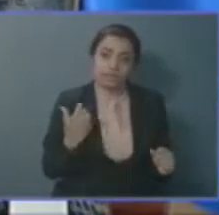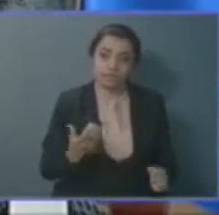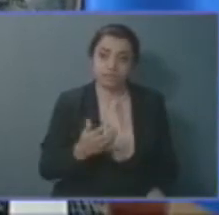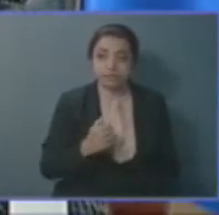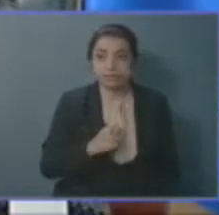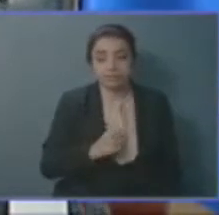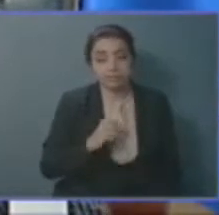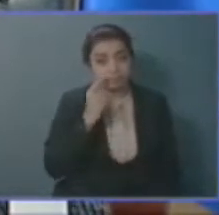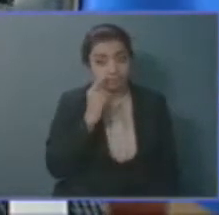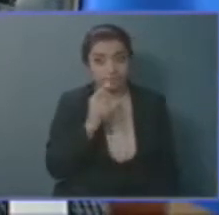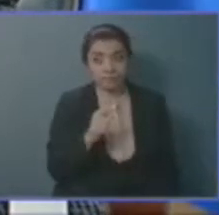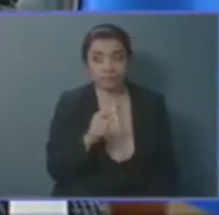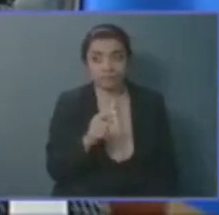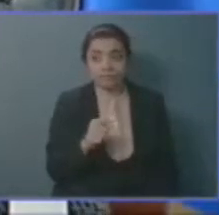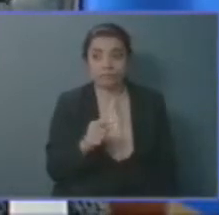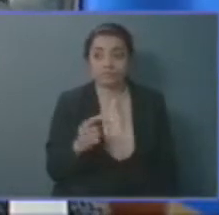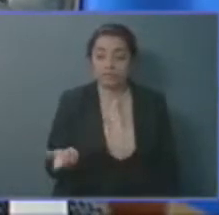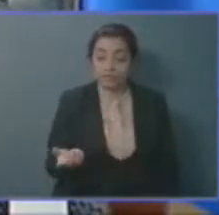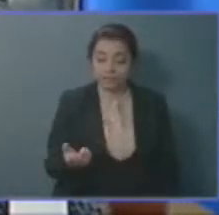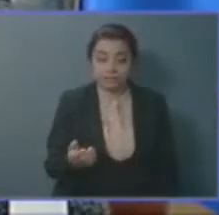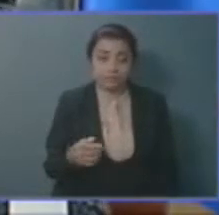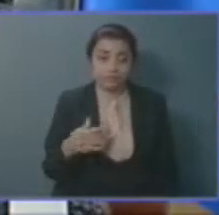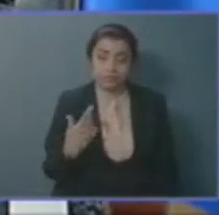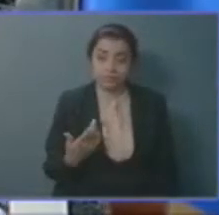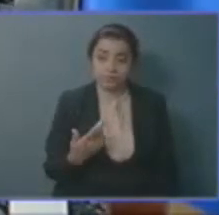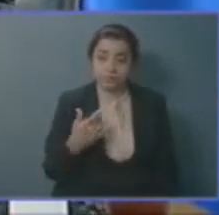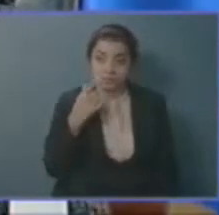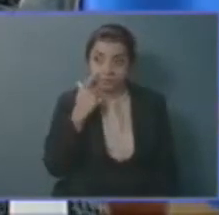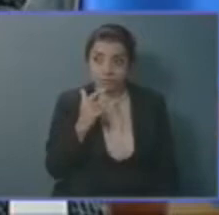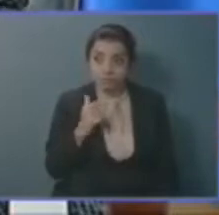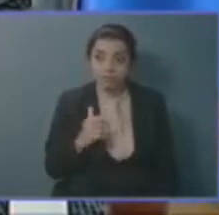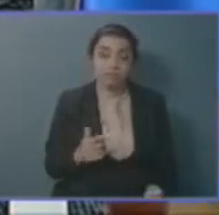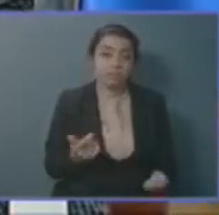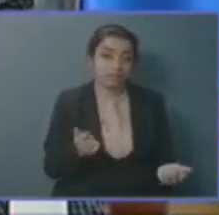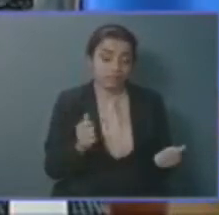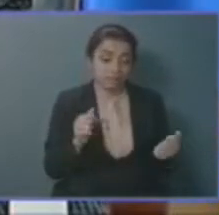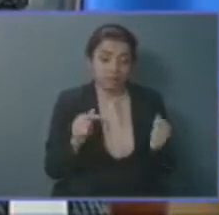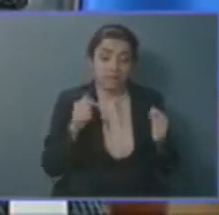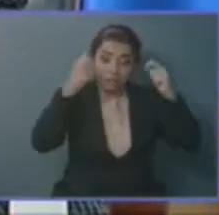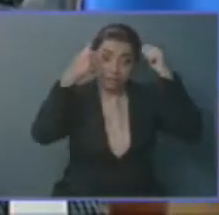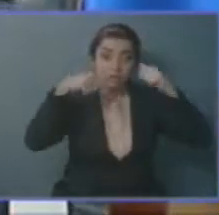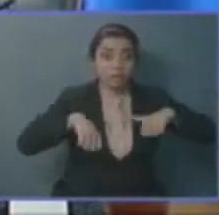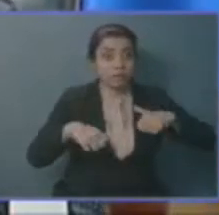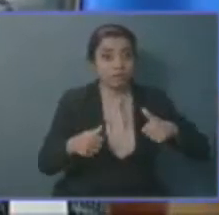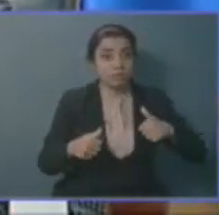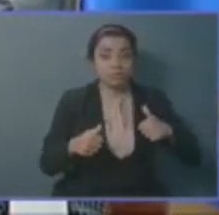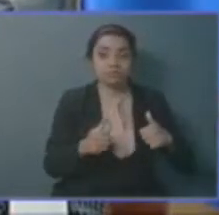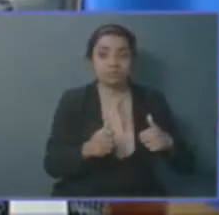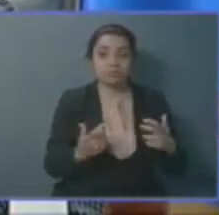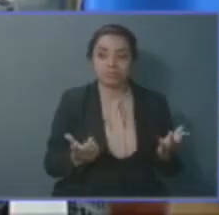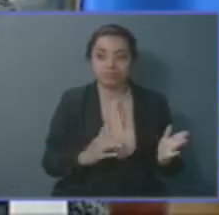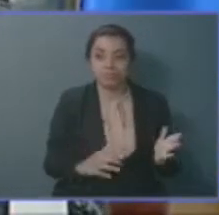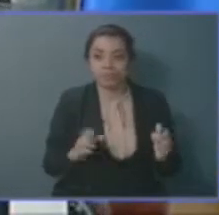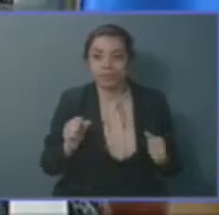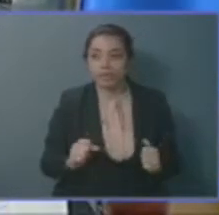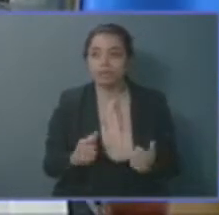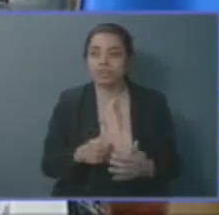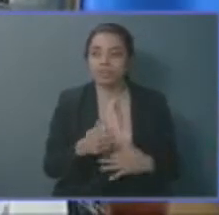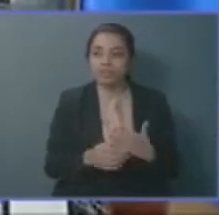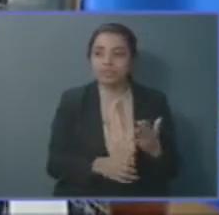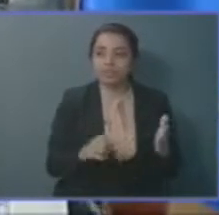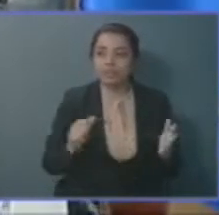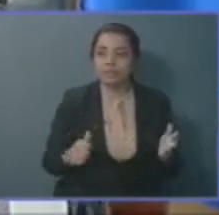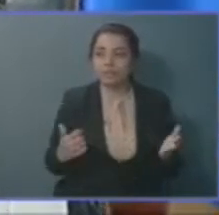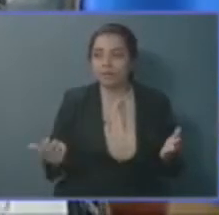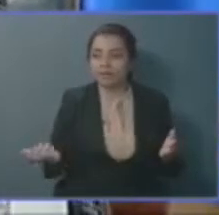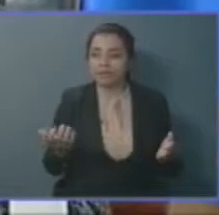mucho de que era un foco de infección, todos estábamos de acuerdo, el transporte público, lo habíamos también